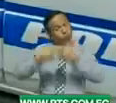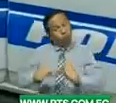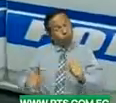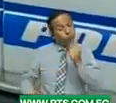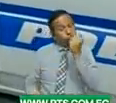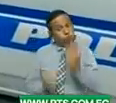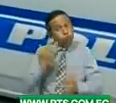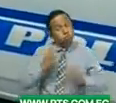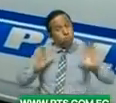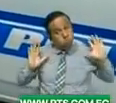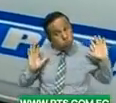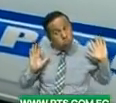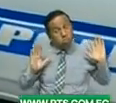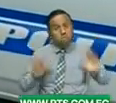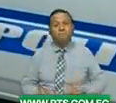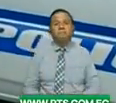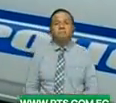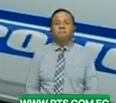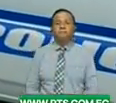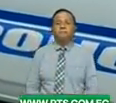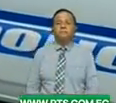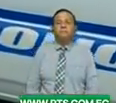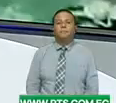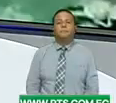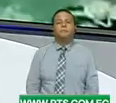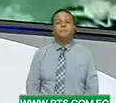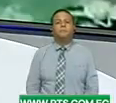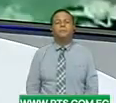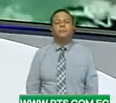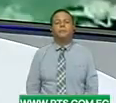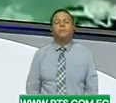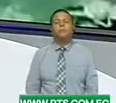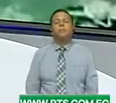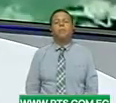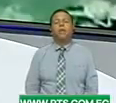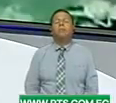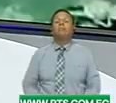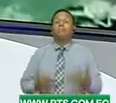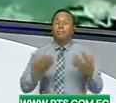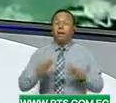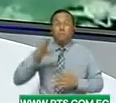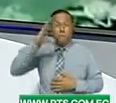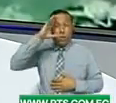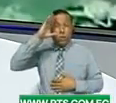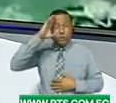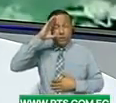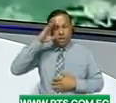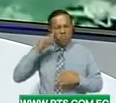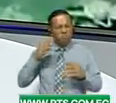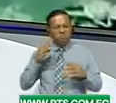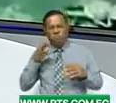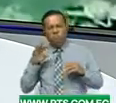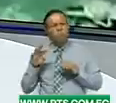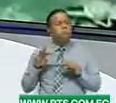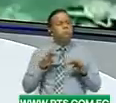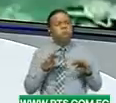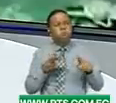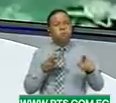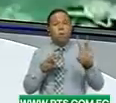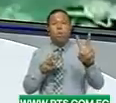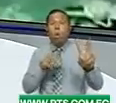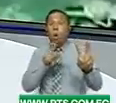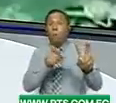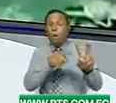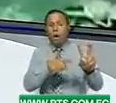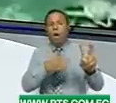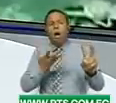vez. Informó Edwin Fernández. Tras una persecución, la policía capturó a 2 presuntos antisociales